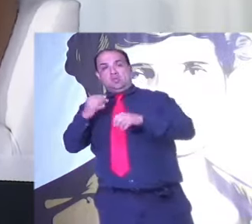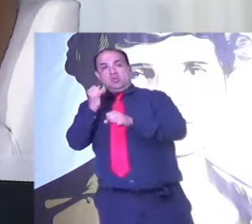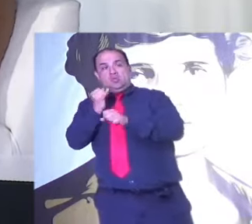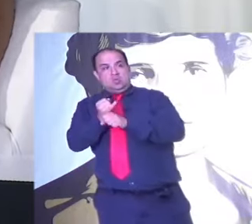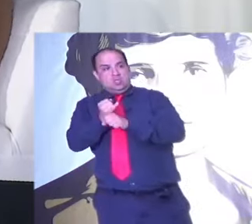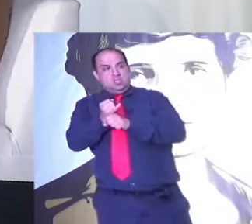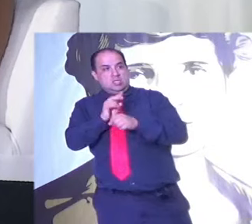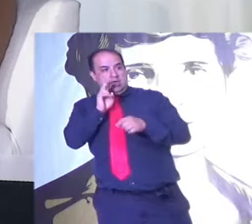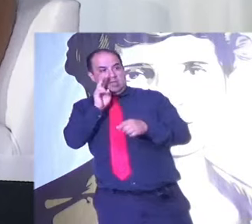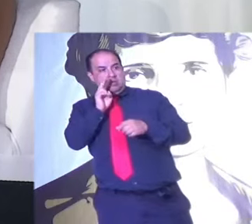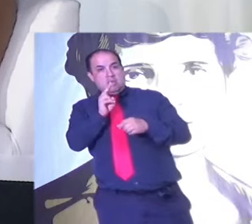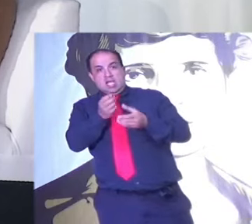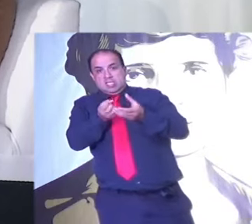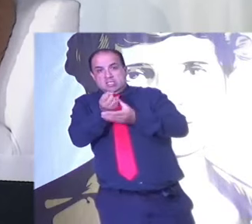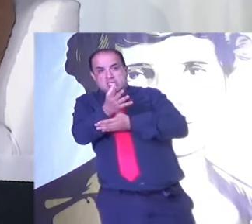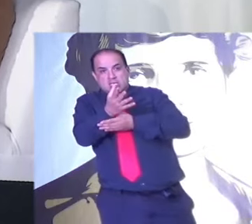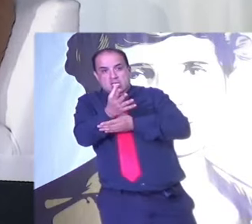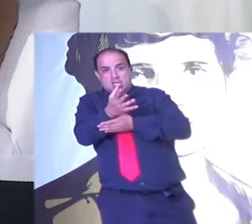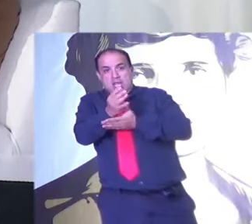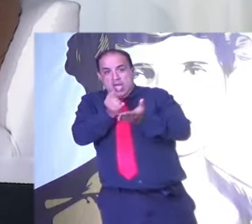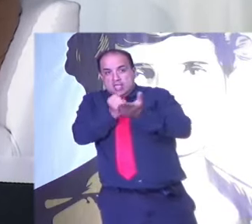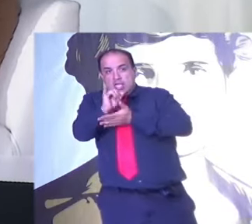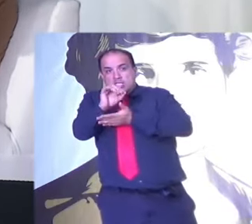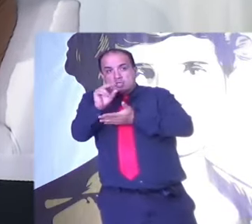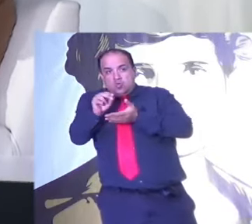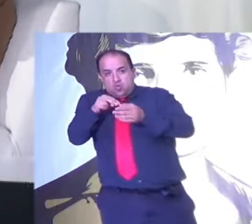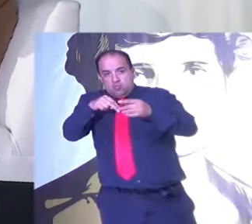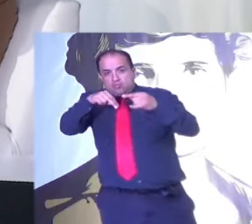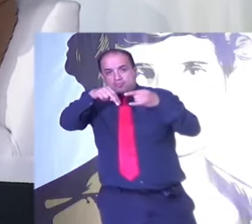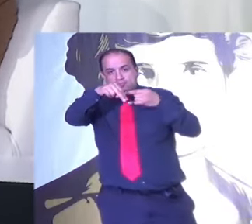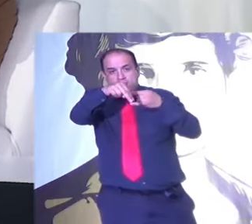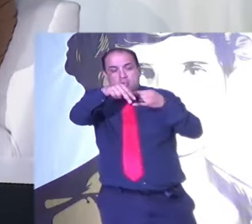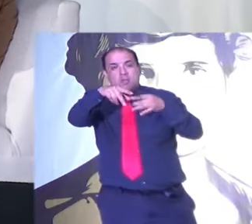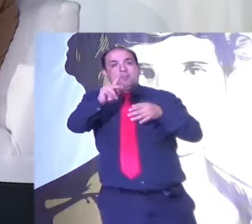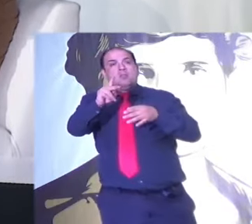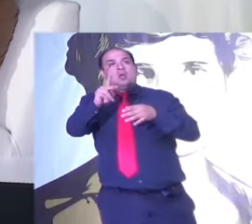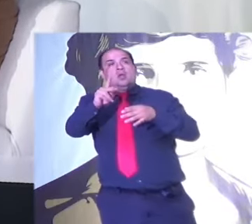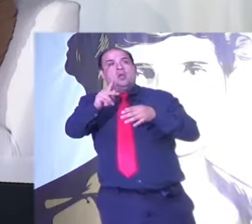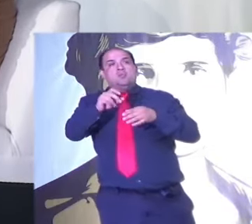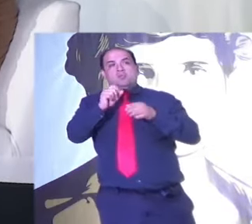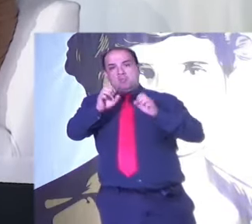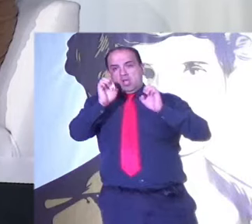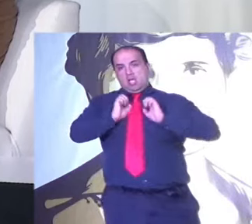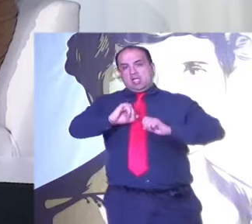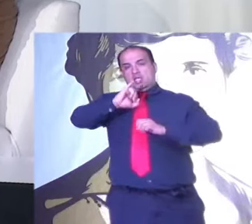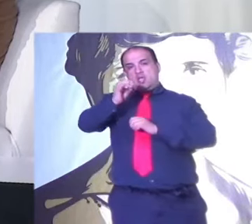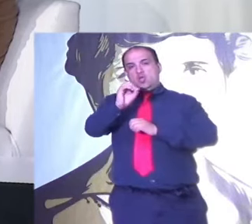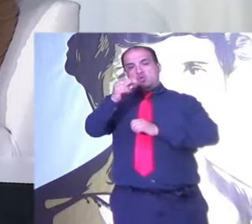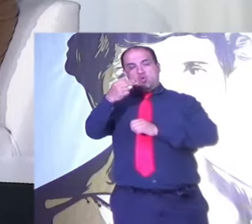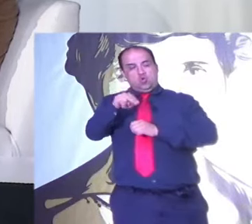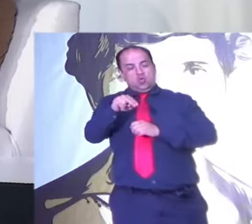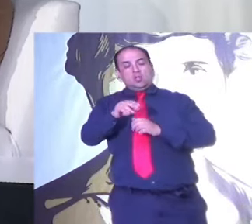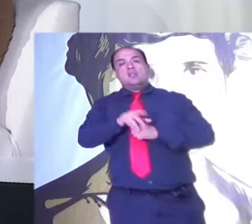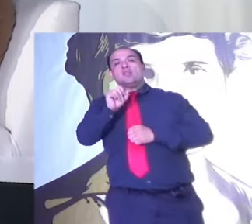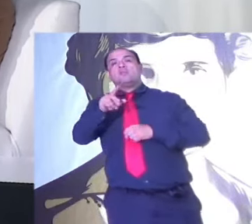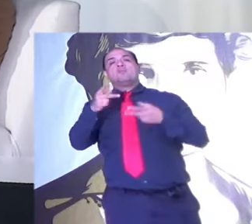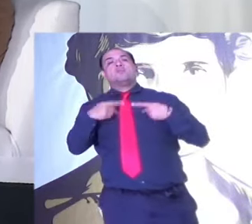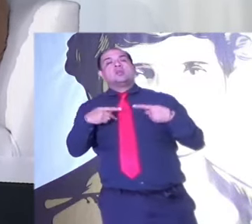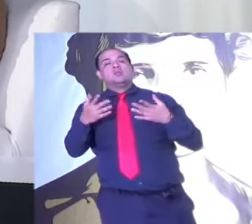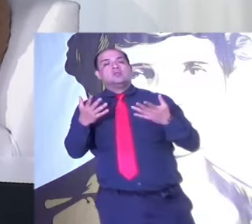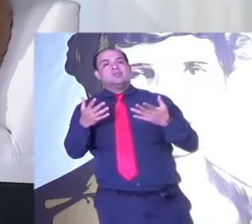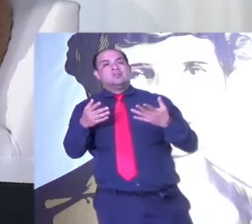pues ahí hay una salida, la vas a tomar, pero el elegante Joan también es un personaje que tiene